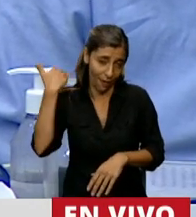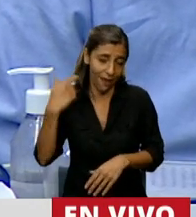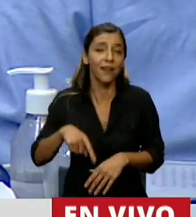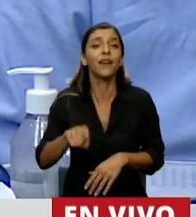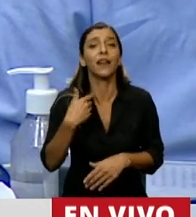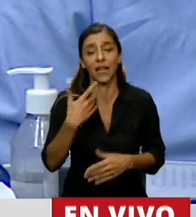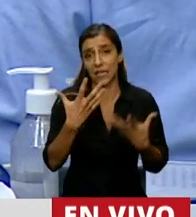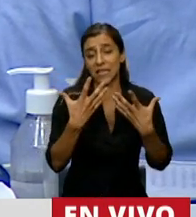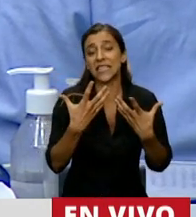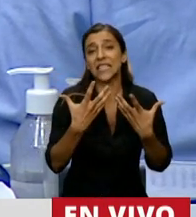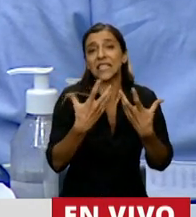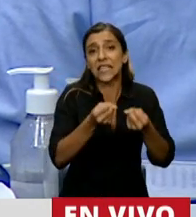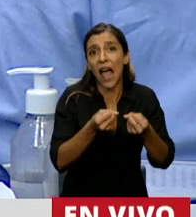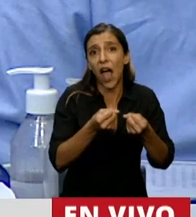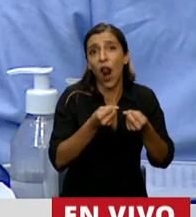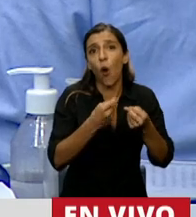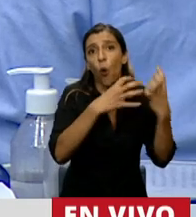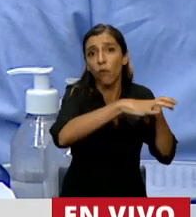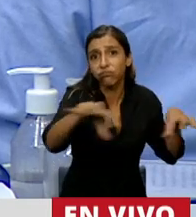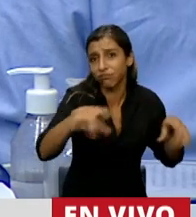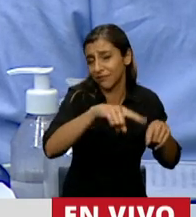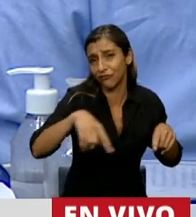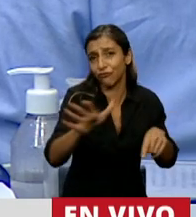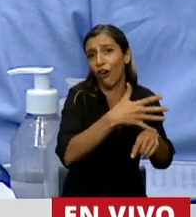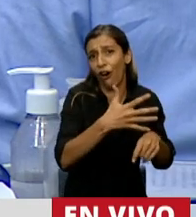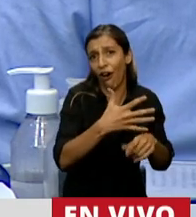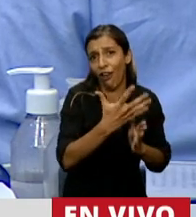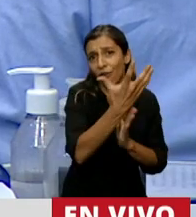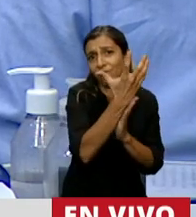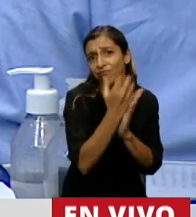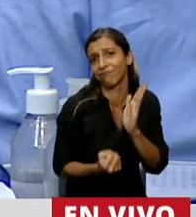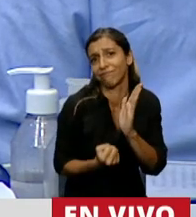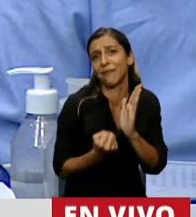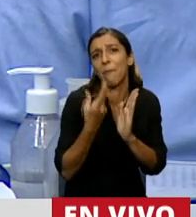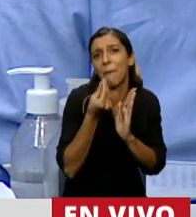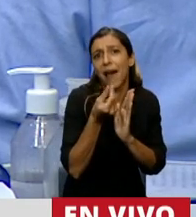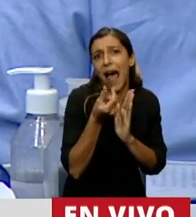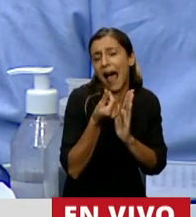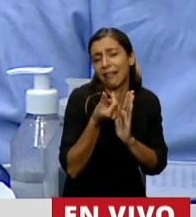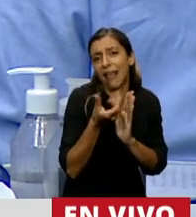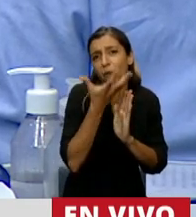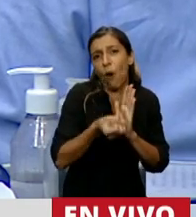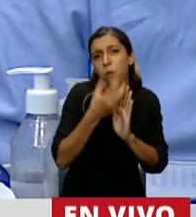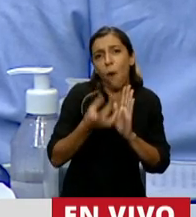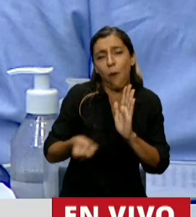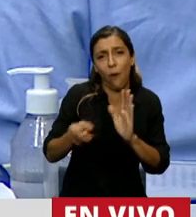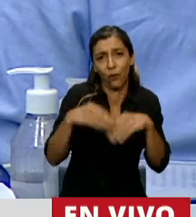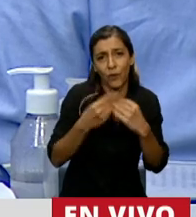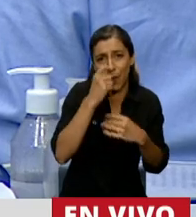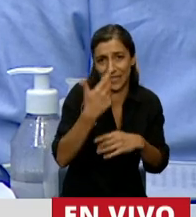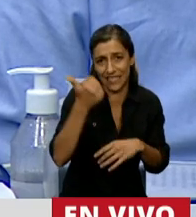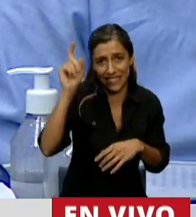sistema de salud en un 26% menos de presupuesto. Y tengo la necesidad política también de decirlo,